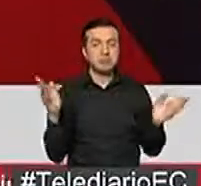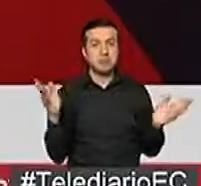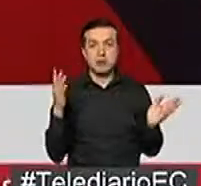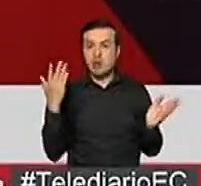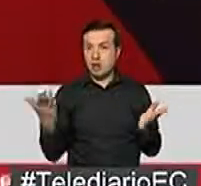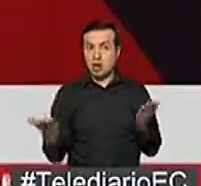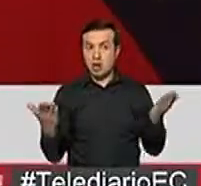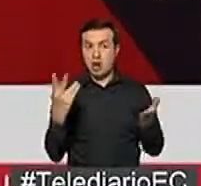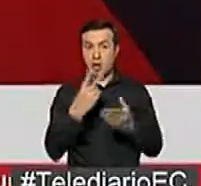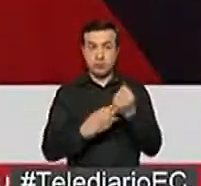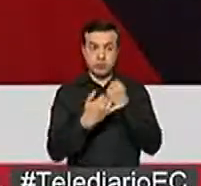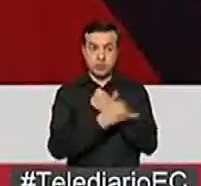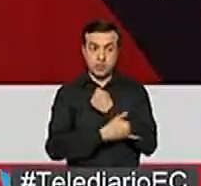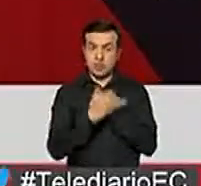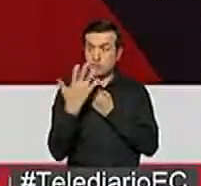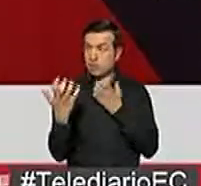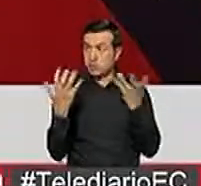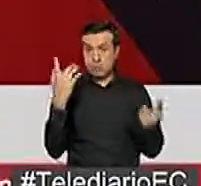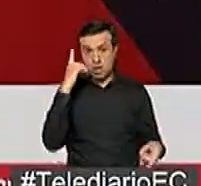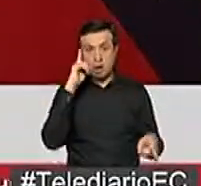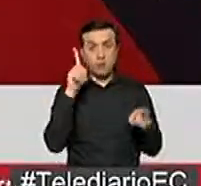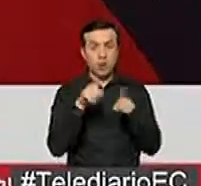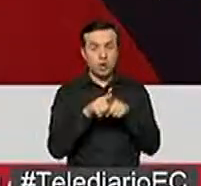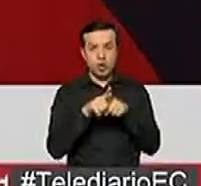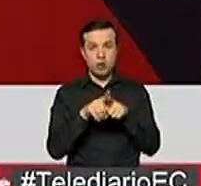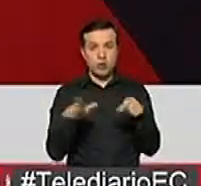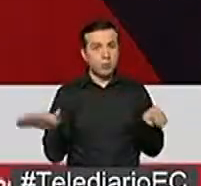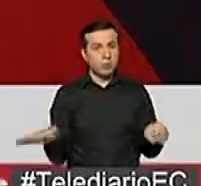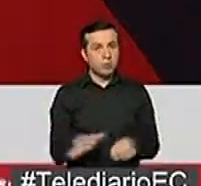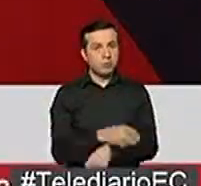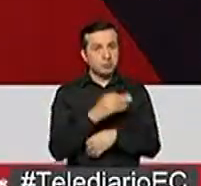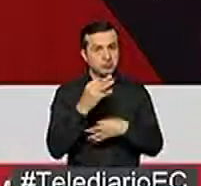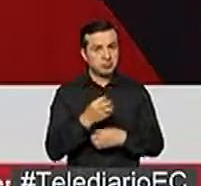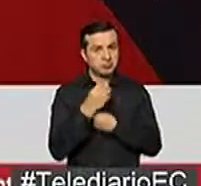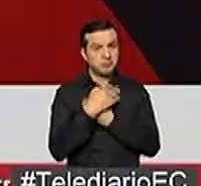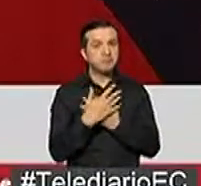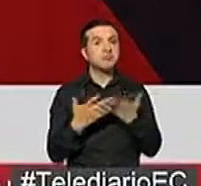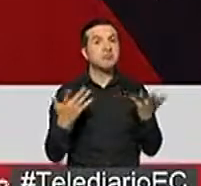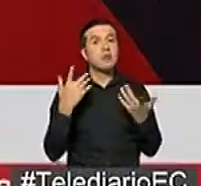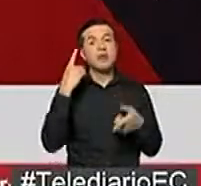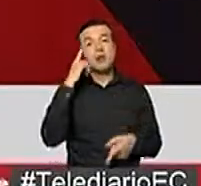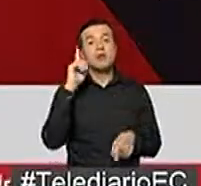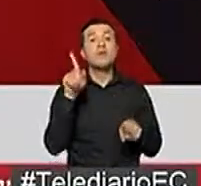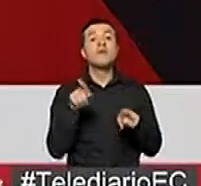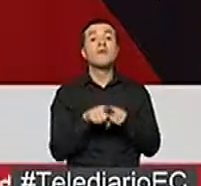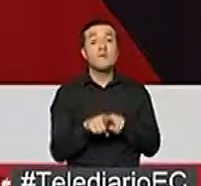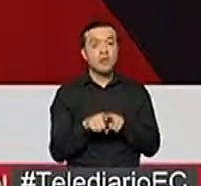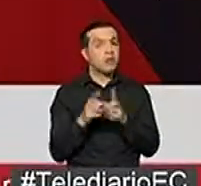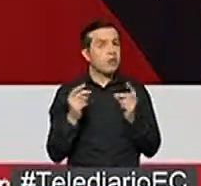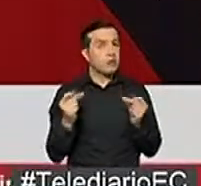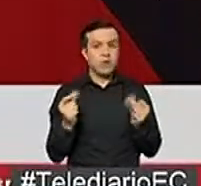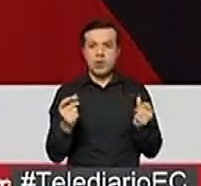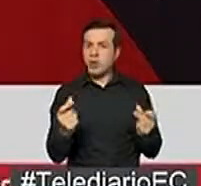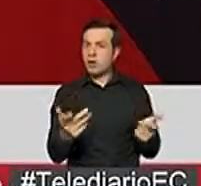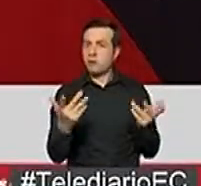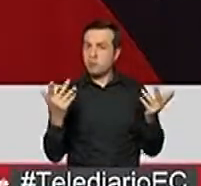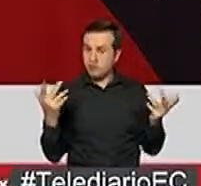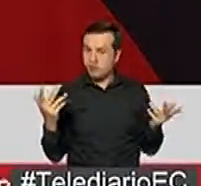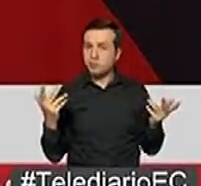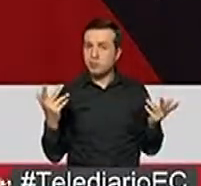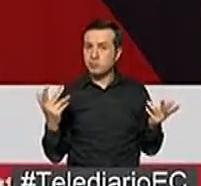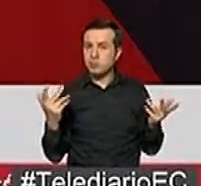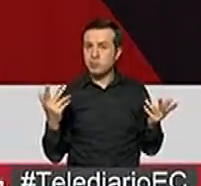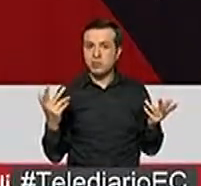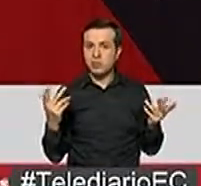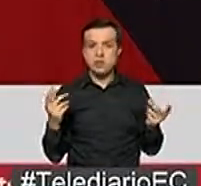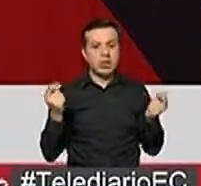los dos países un acuerdo comercial integral, pero eso sí, que sea un acuerdo que sea rápido, sucinto, un